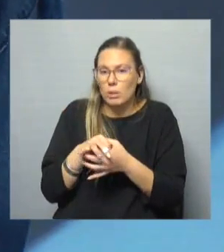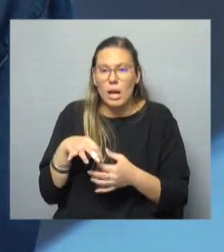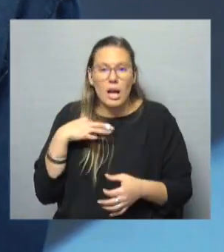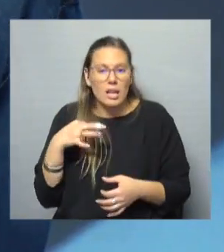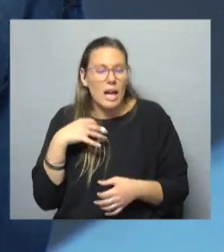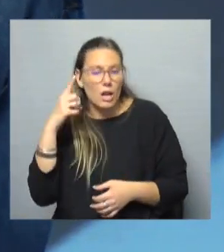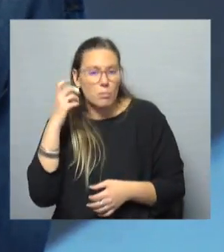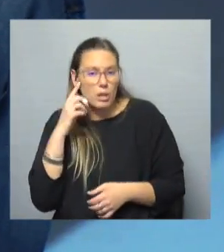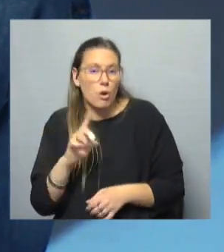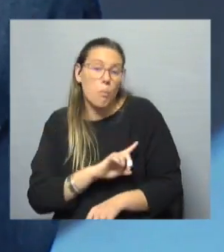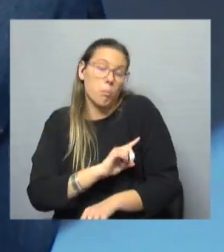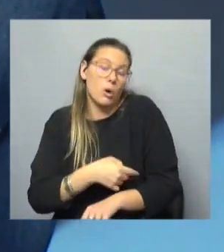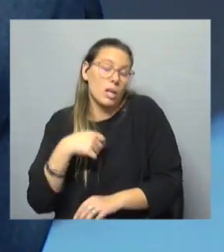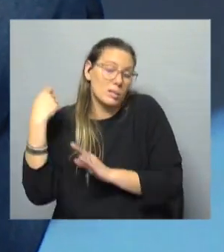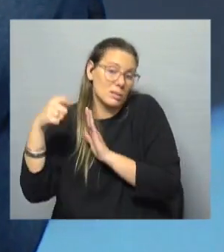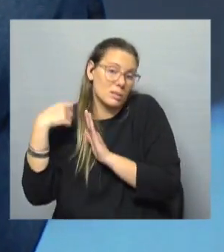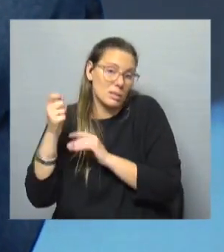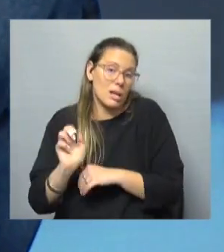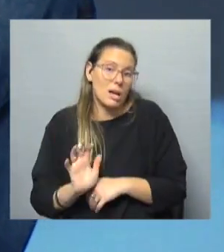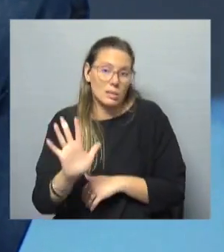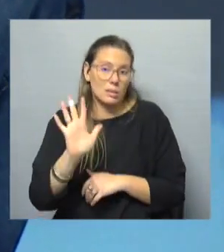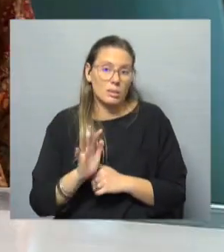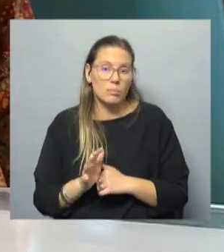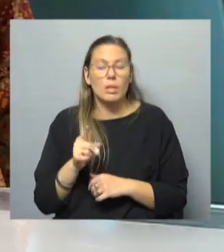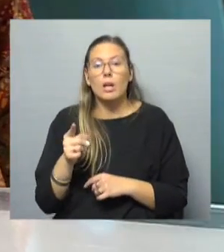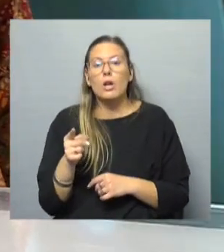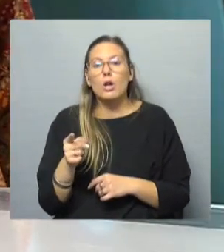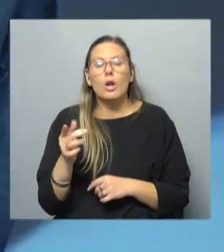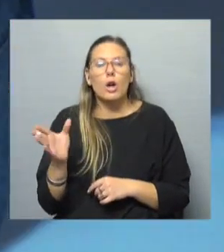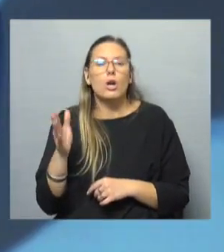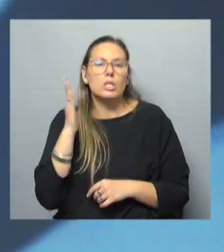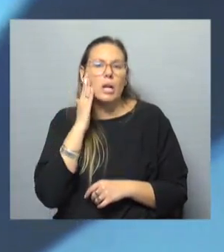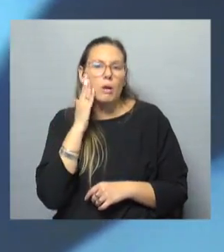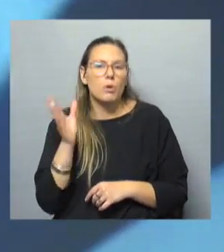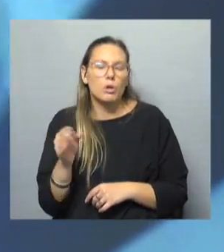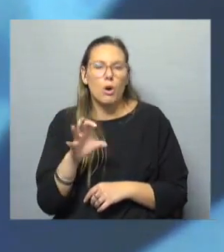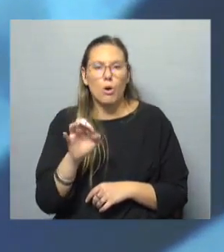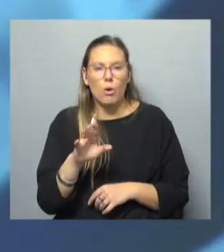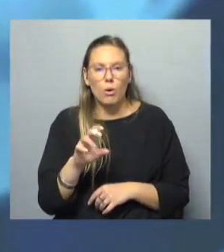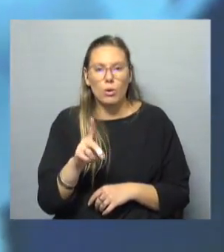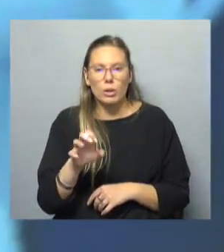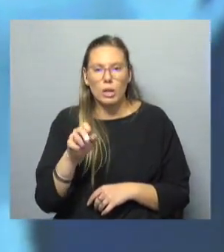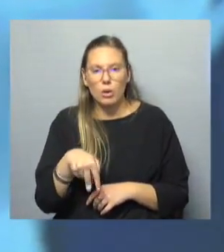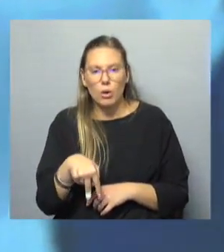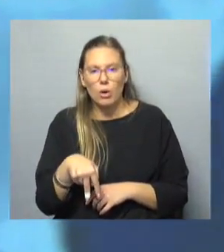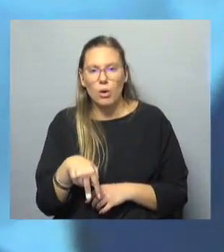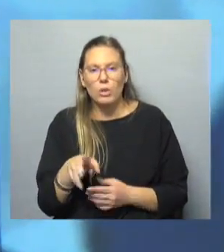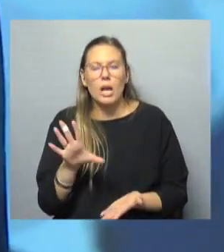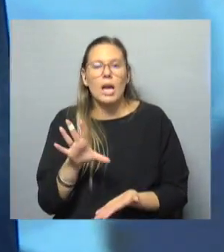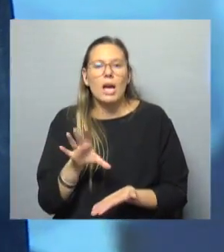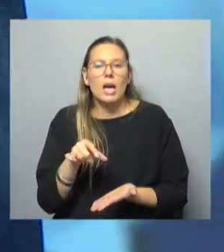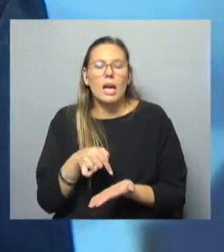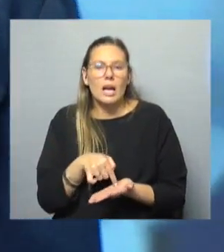poco el poder que tiene el cine. ¿Y a vos cómo te atrae? Todos sabemos que Oregon es la capital de Colorado por el